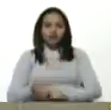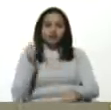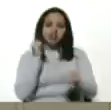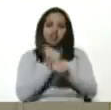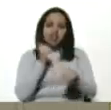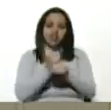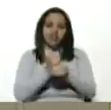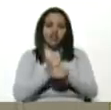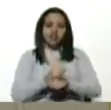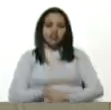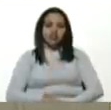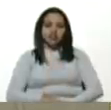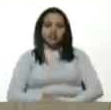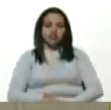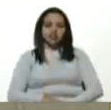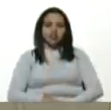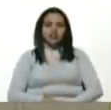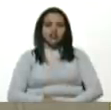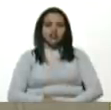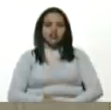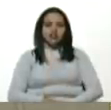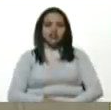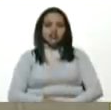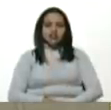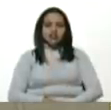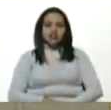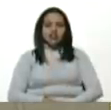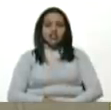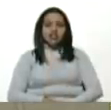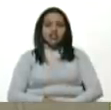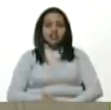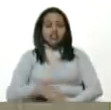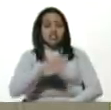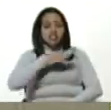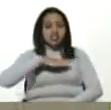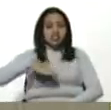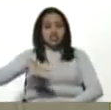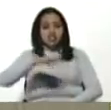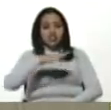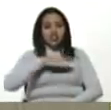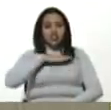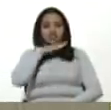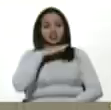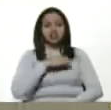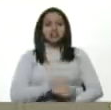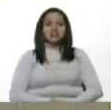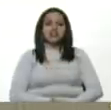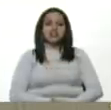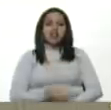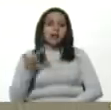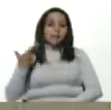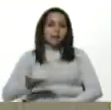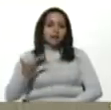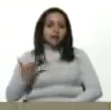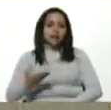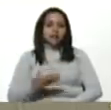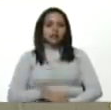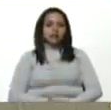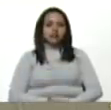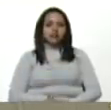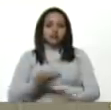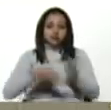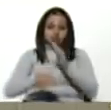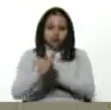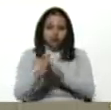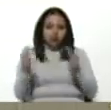trabaja en un centro comercial de Sabana Grande. Importante, importante cuando salgamos